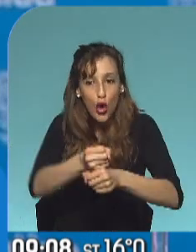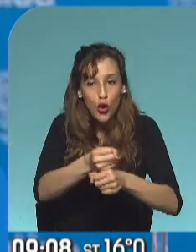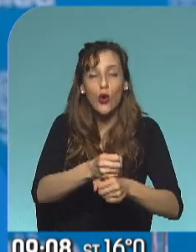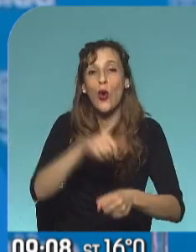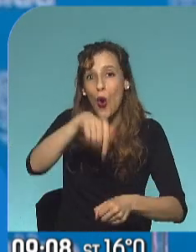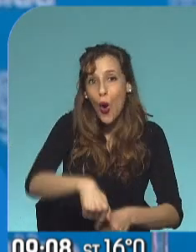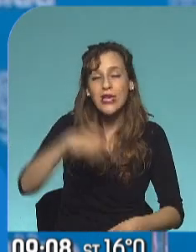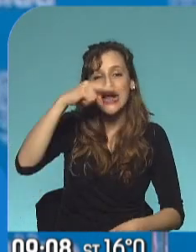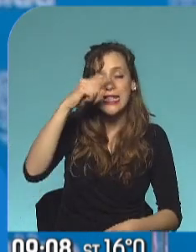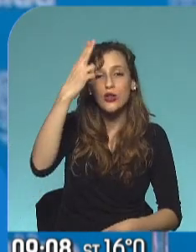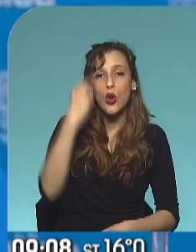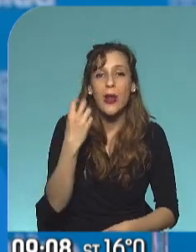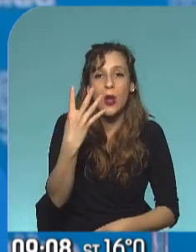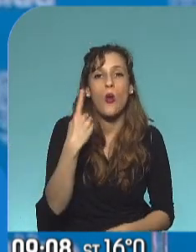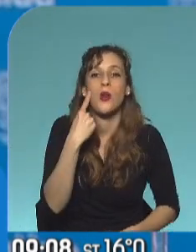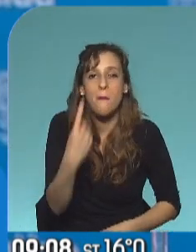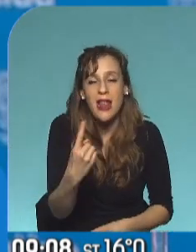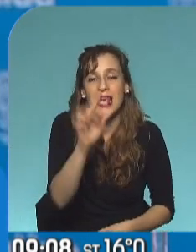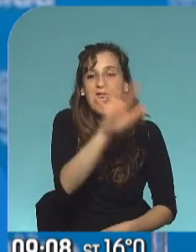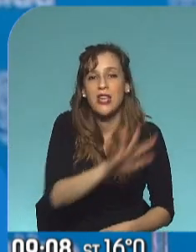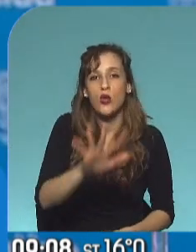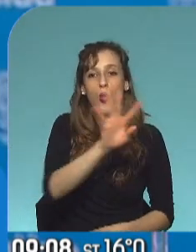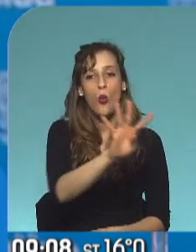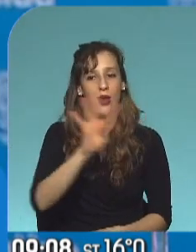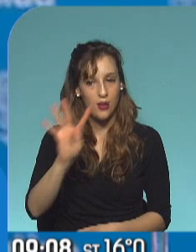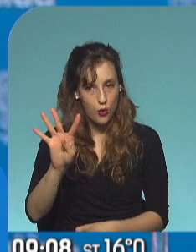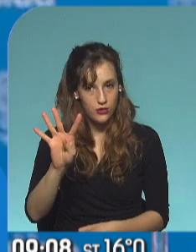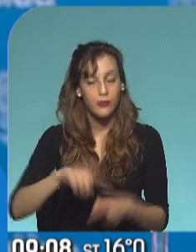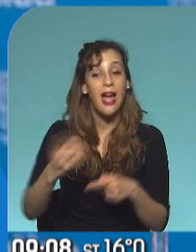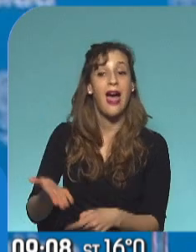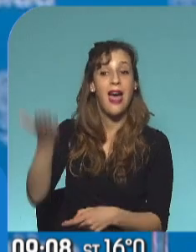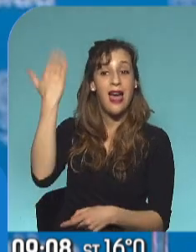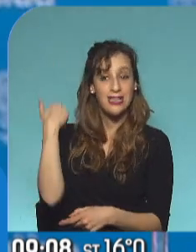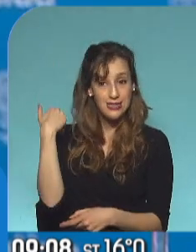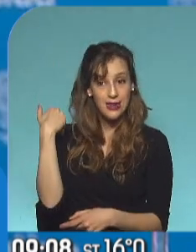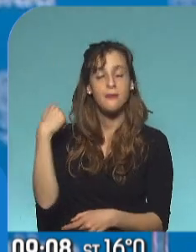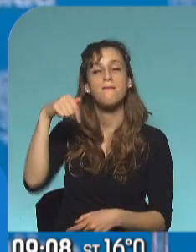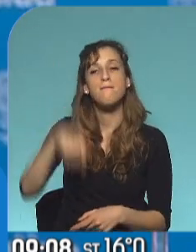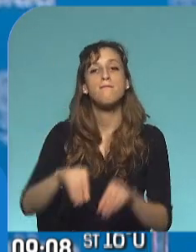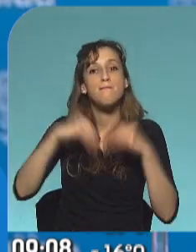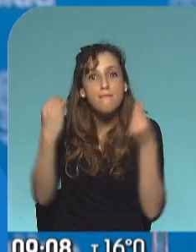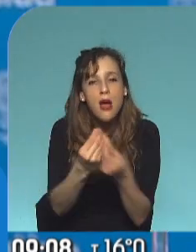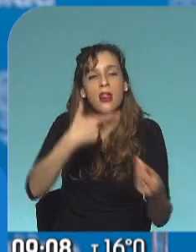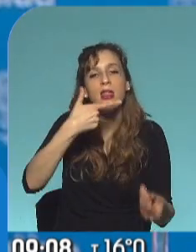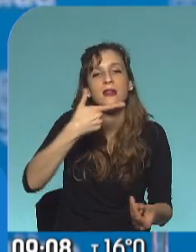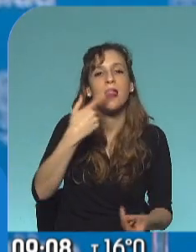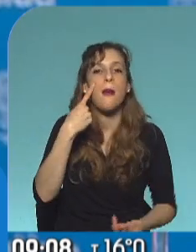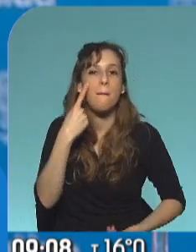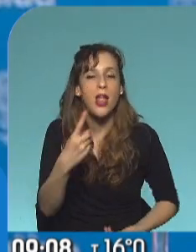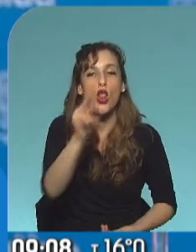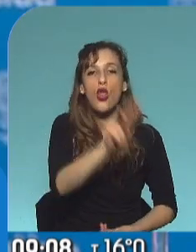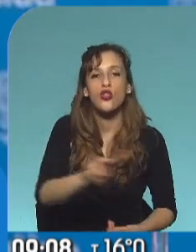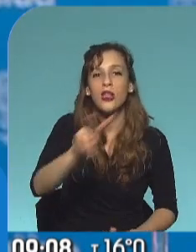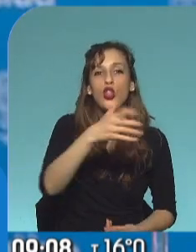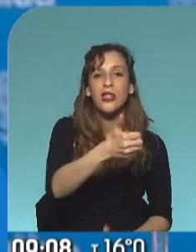794 mil 544 en el día de ayer se realizaron 17 mil 266